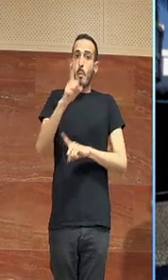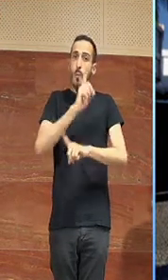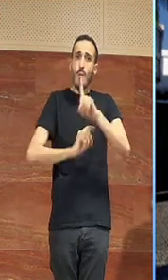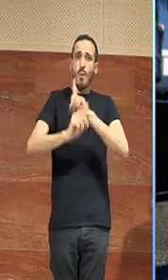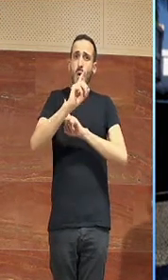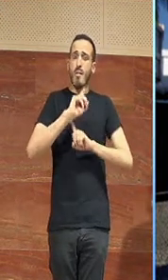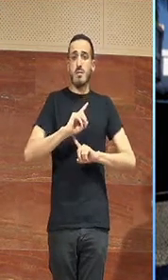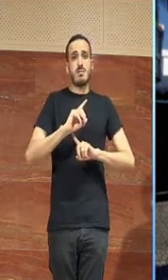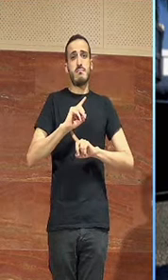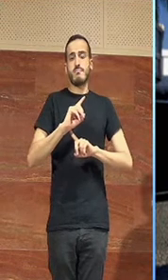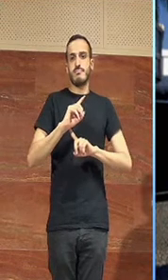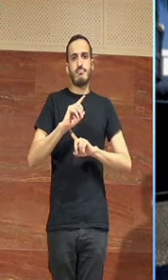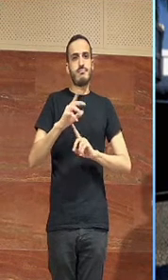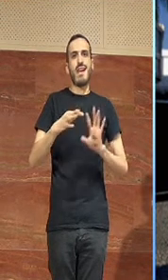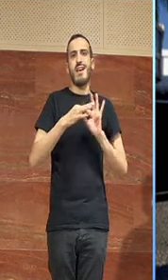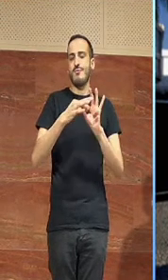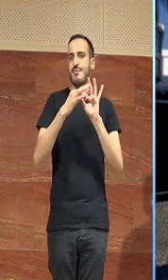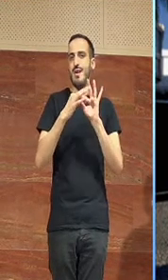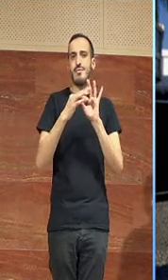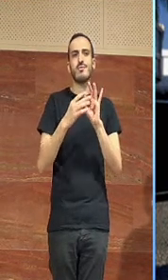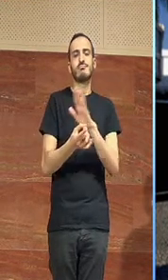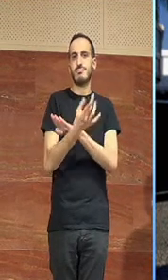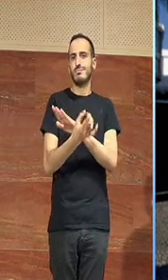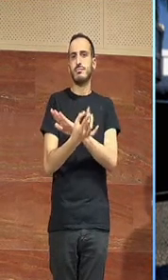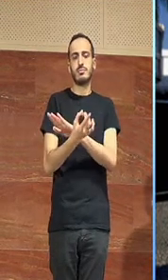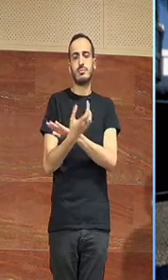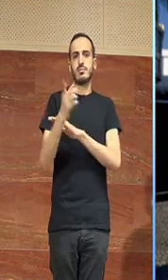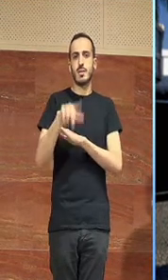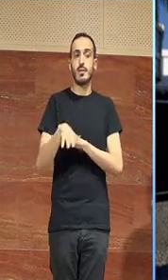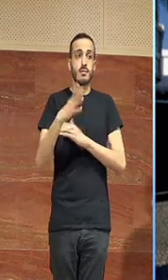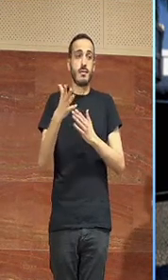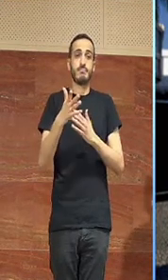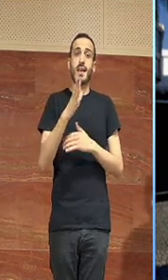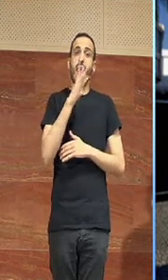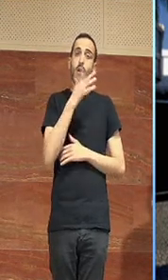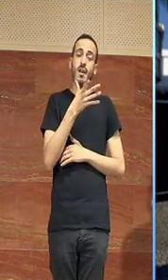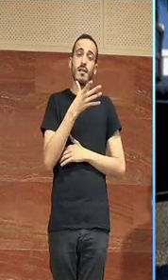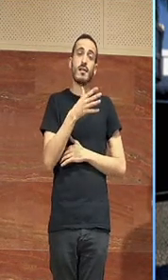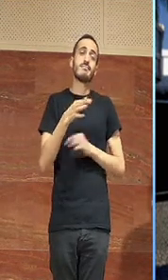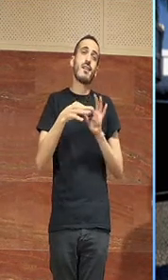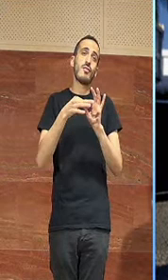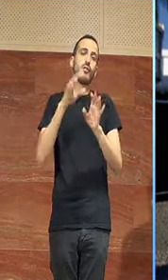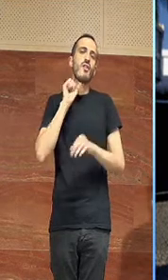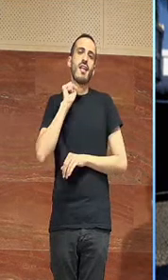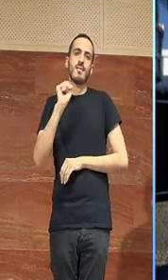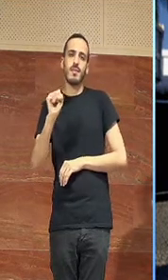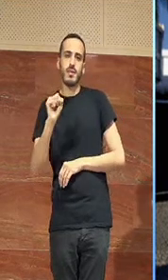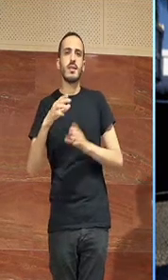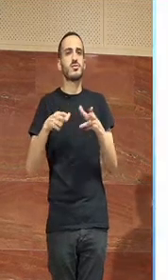problemas asociados, derivados también de que ocupan un lugar de dependencia en las familias.